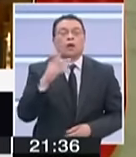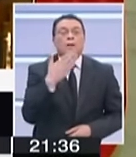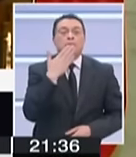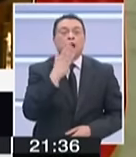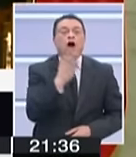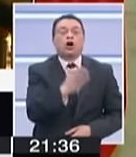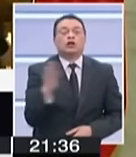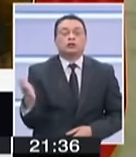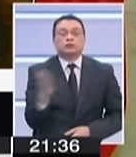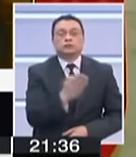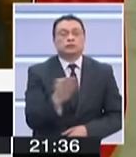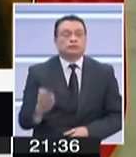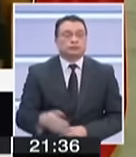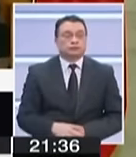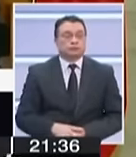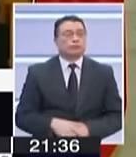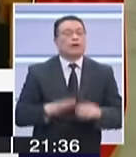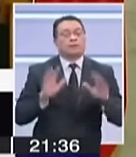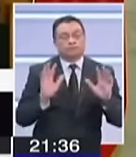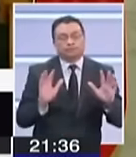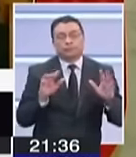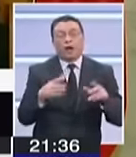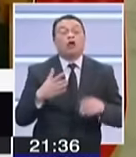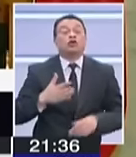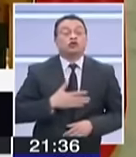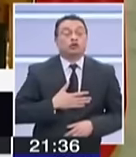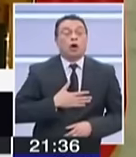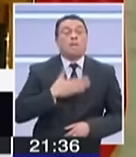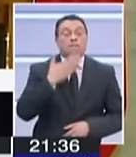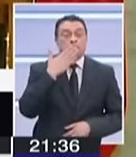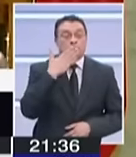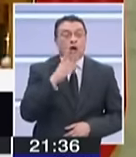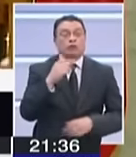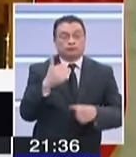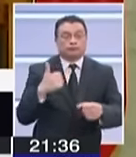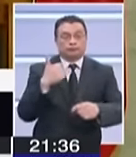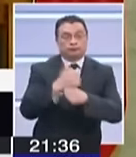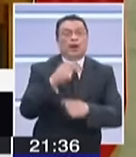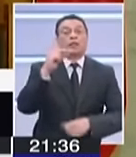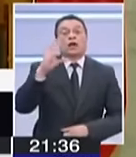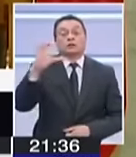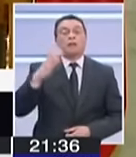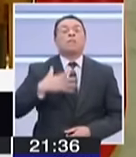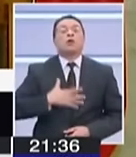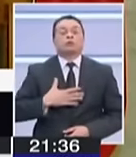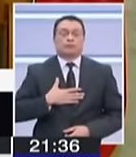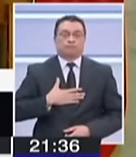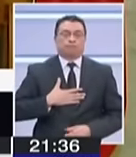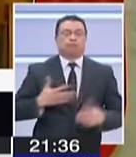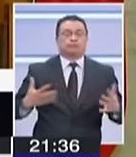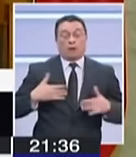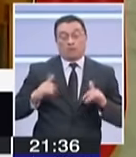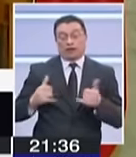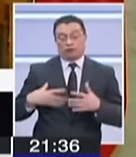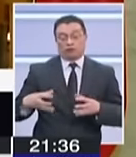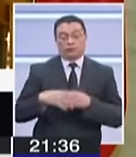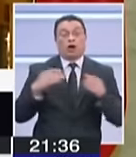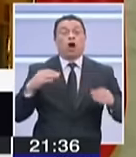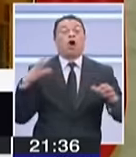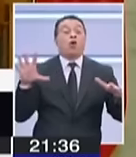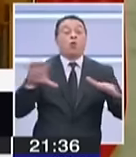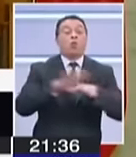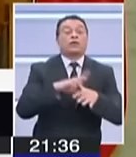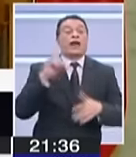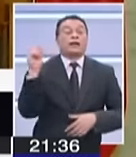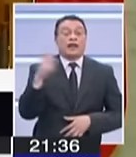mejor presidente? O sea, yo prefiero un candidato o candidata demócrata cristiana, que es lo que ha decidido nuestro partido ya en las últimas dos juntas nacionales. Pero